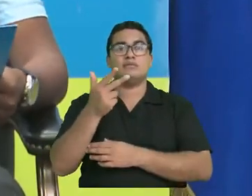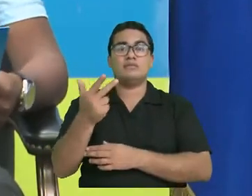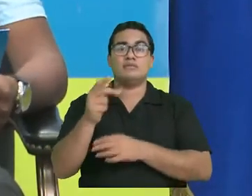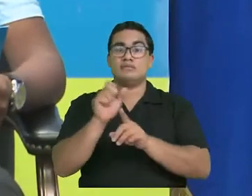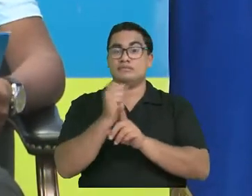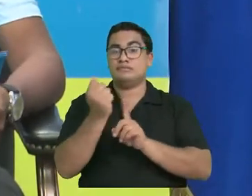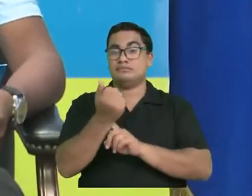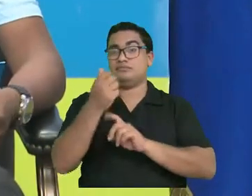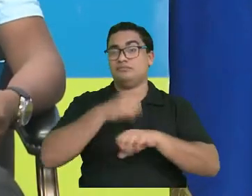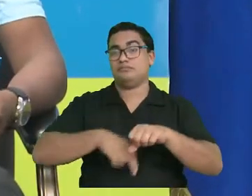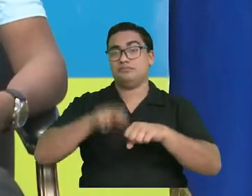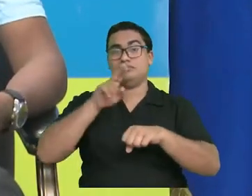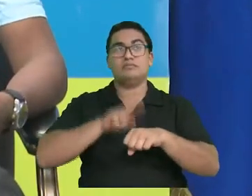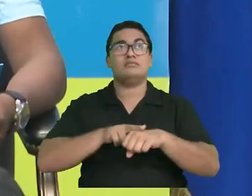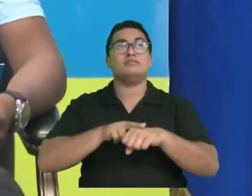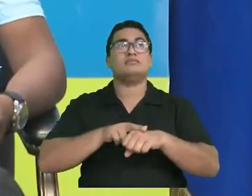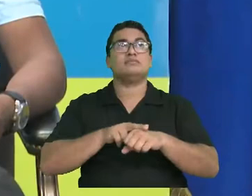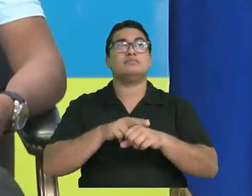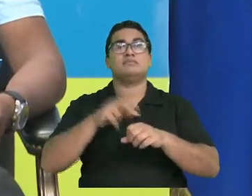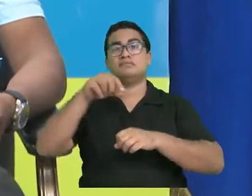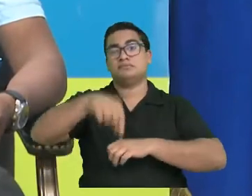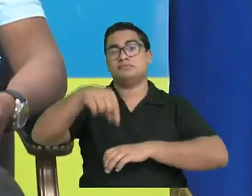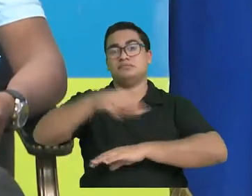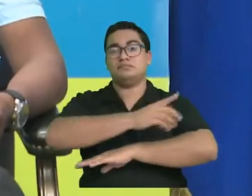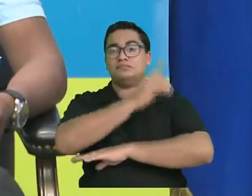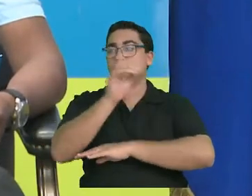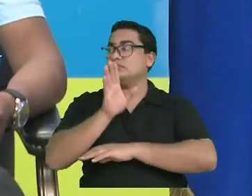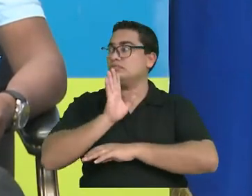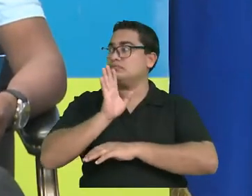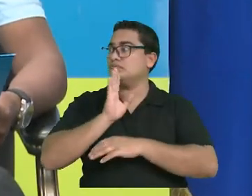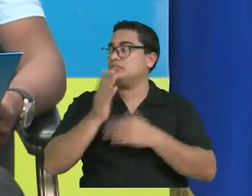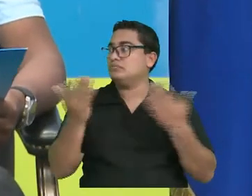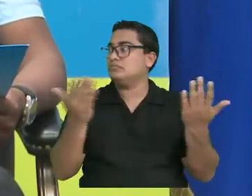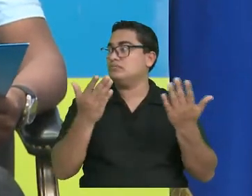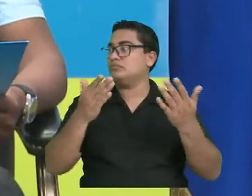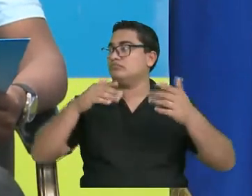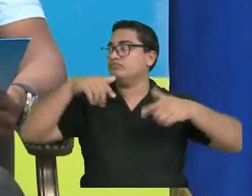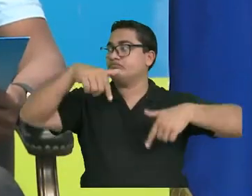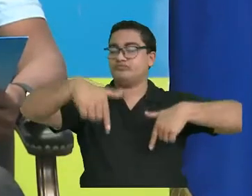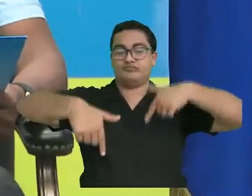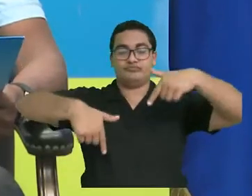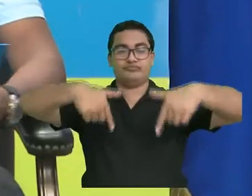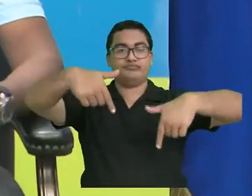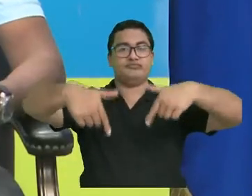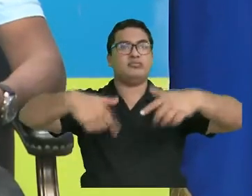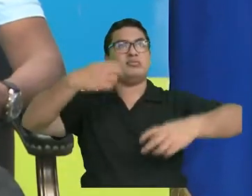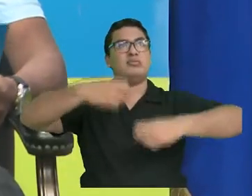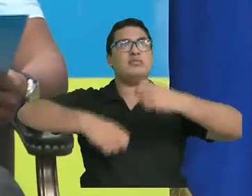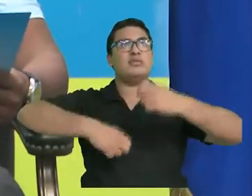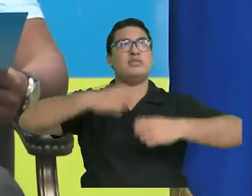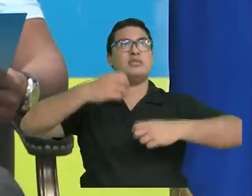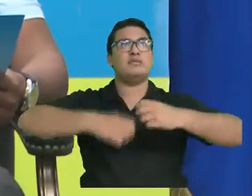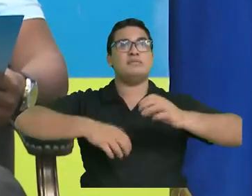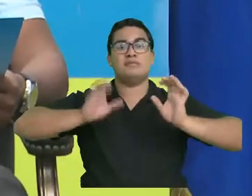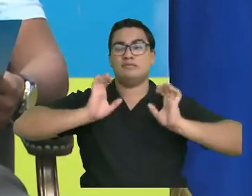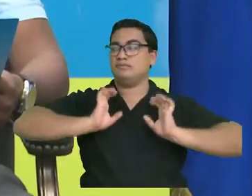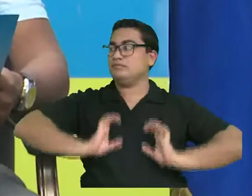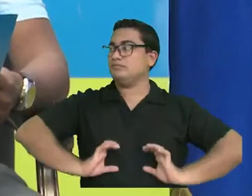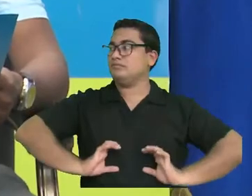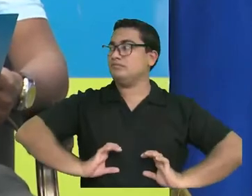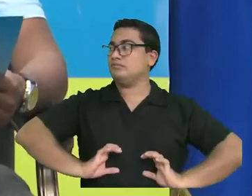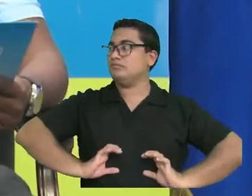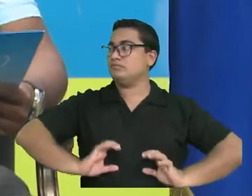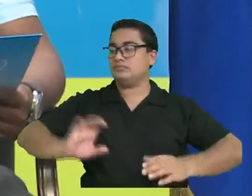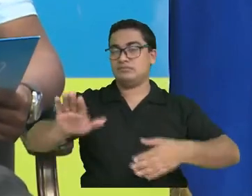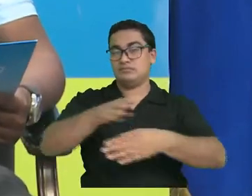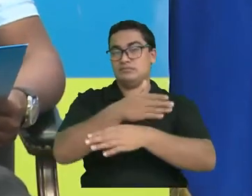canal de la Asamblea Nacional. Estamos hoy hablando sobre los tacones que producen problemas de postura, esguince y